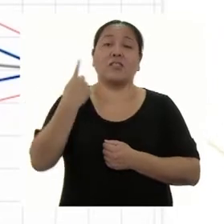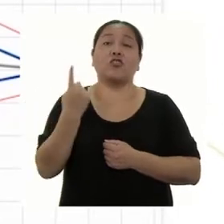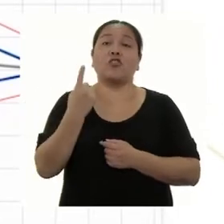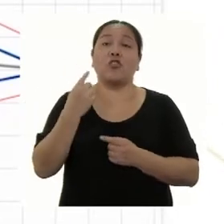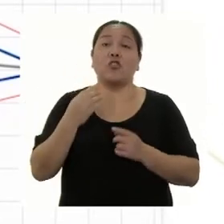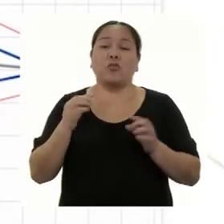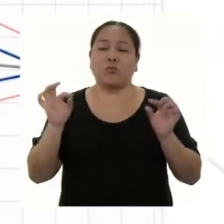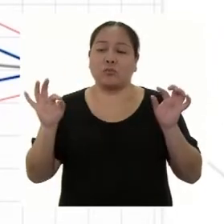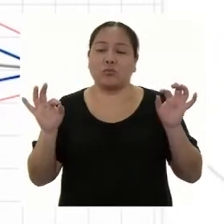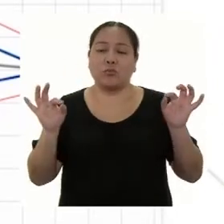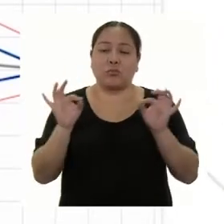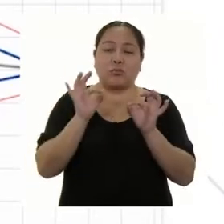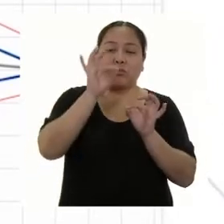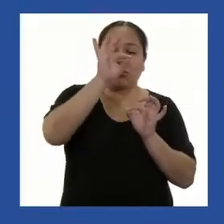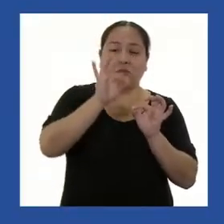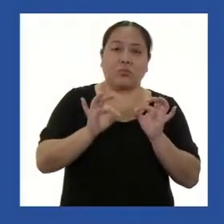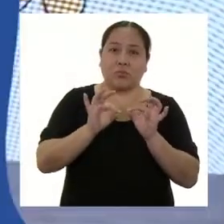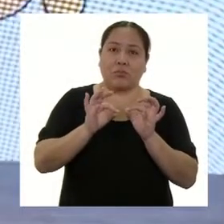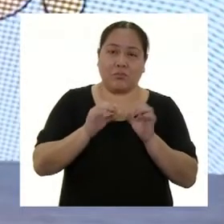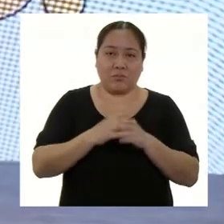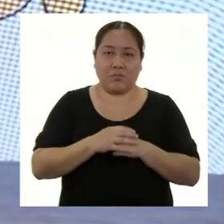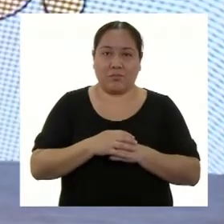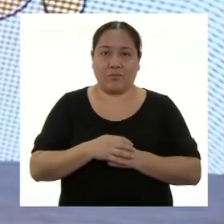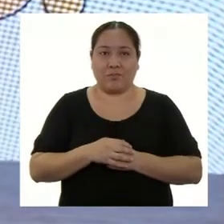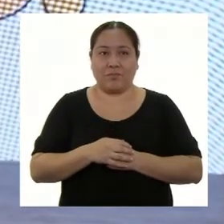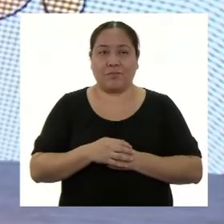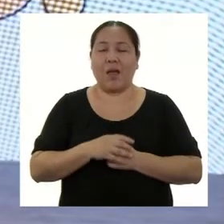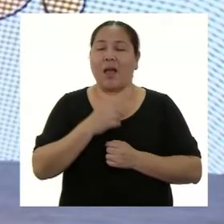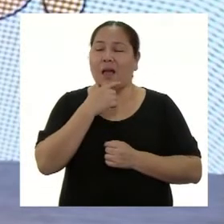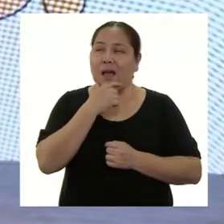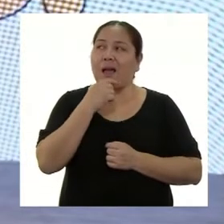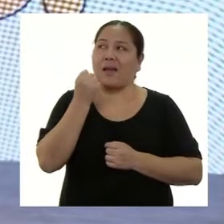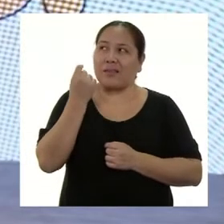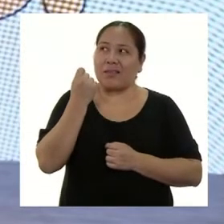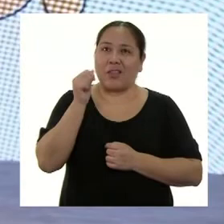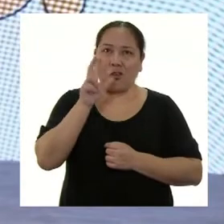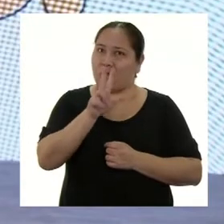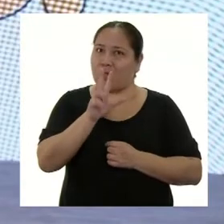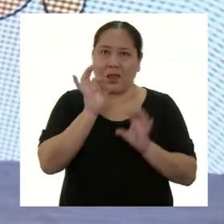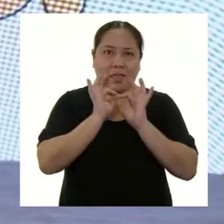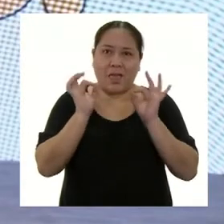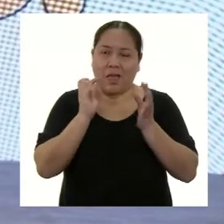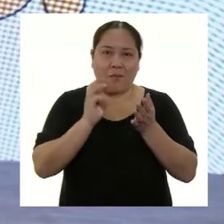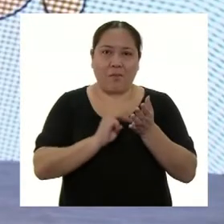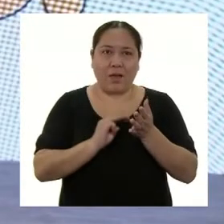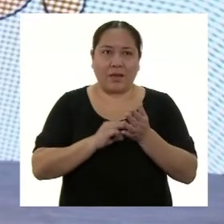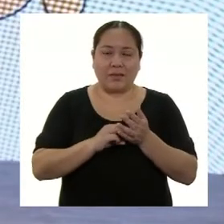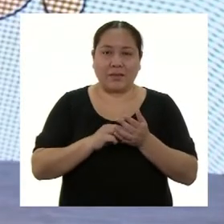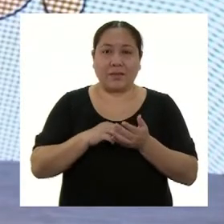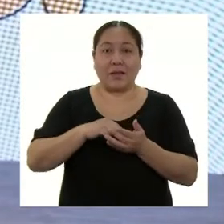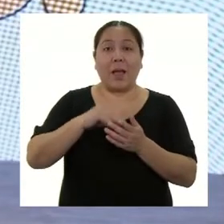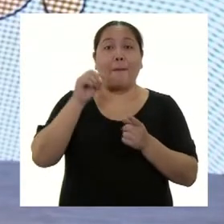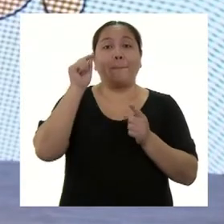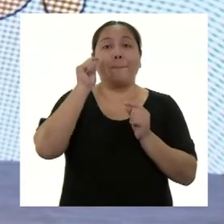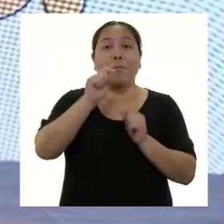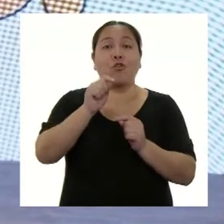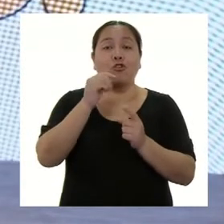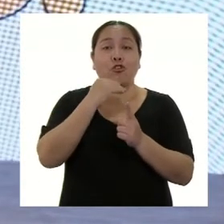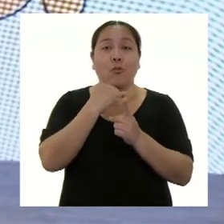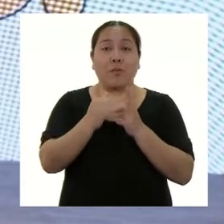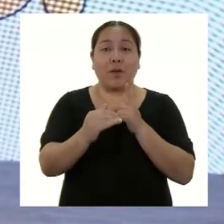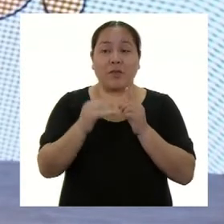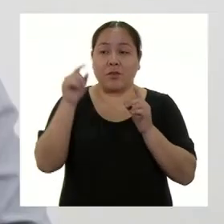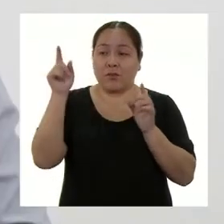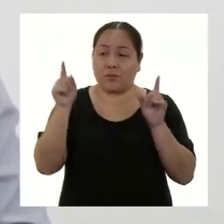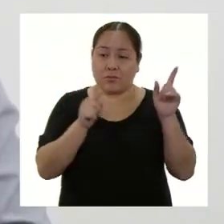a los lados que tiene el triángulo. Entiendo. Y como parte del punto medio, también generarán espacios iguales